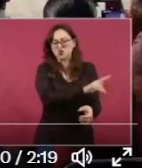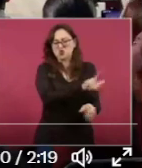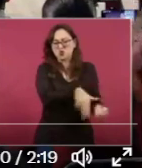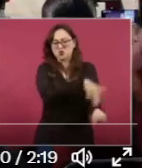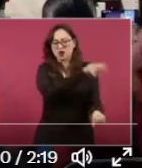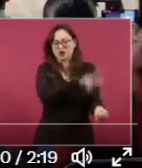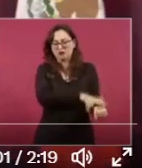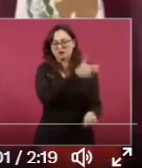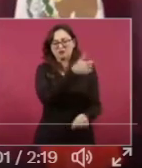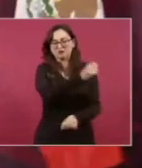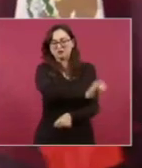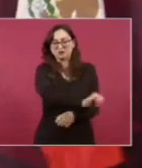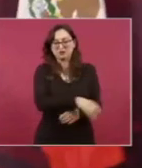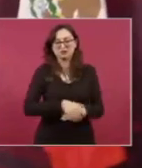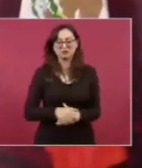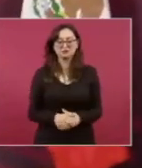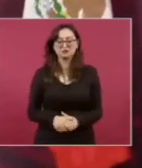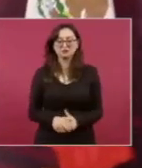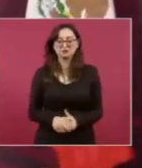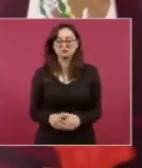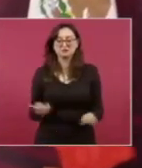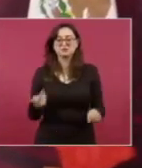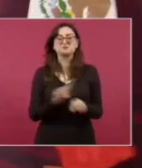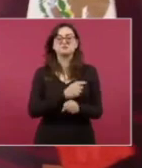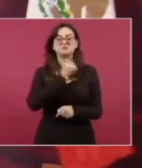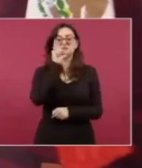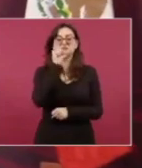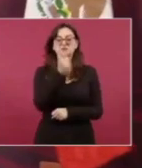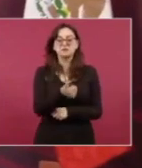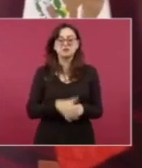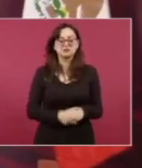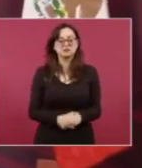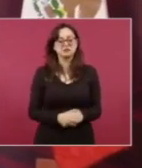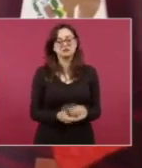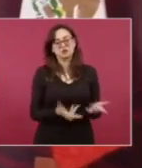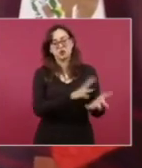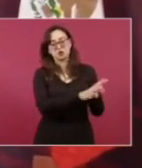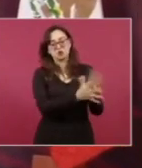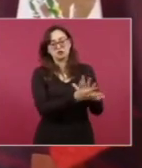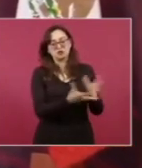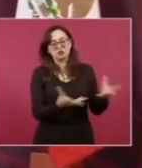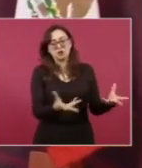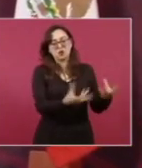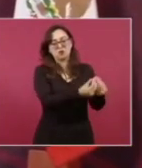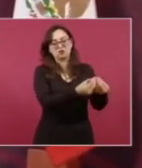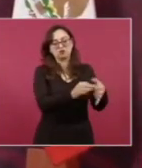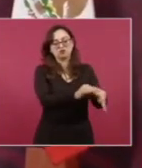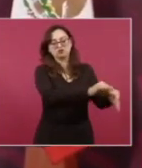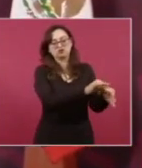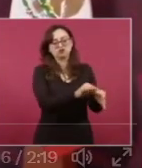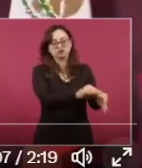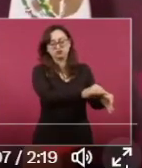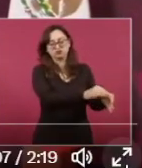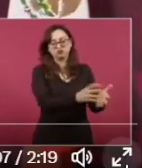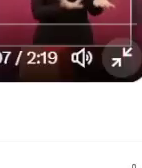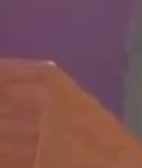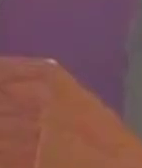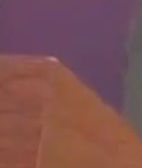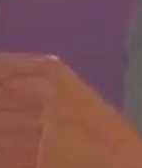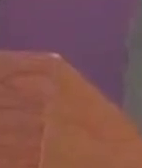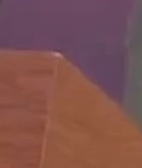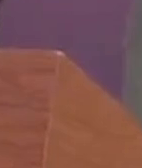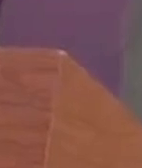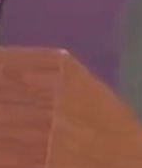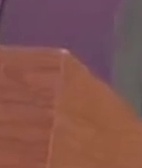información. Y es pues una componenda, una relación